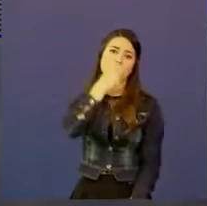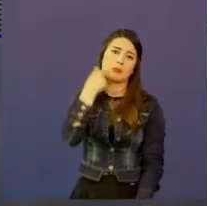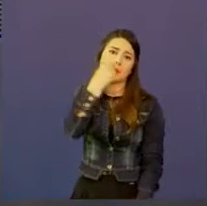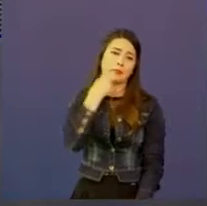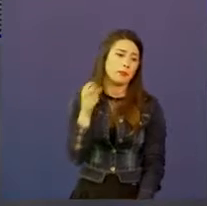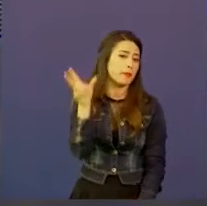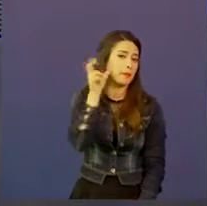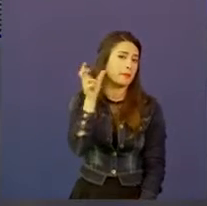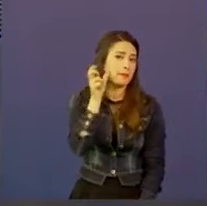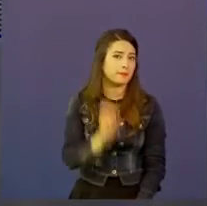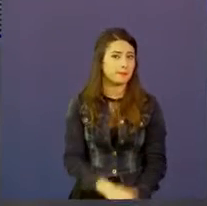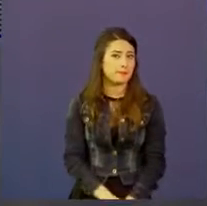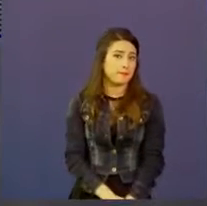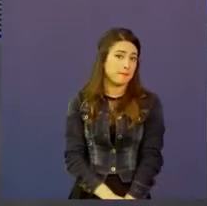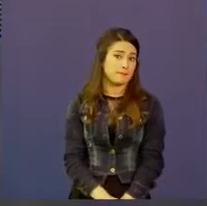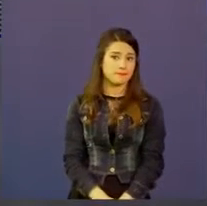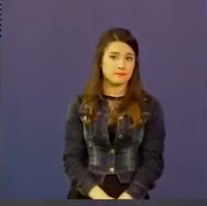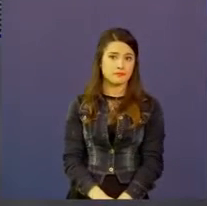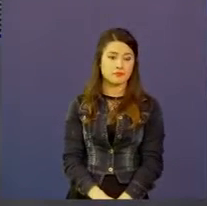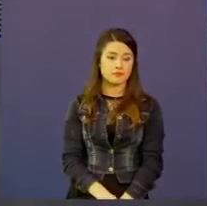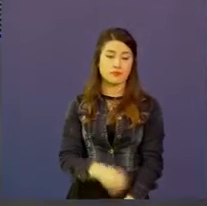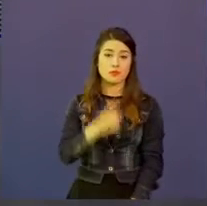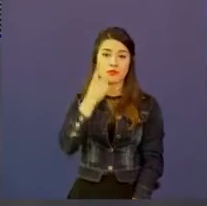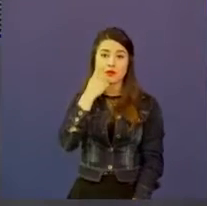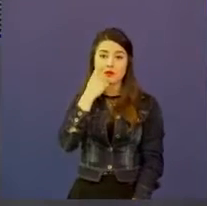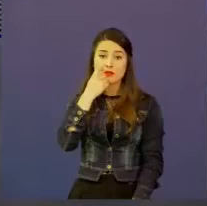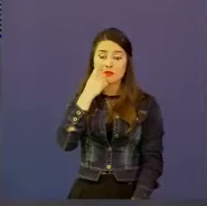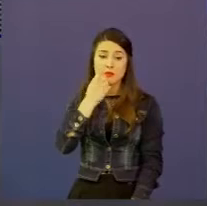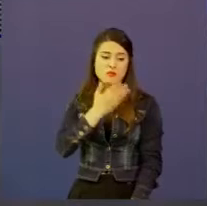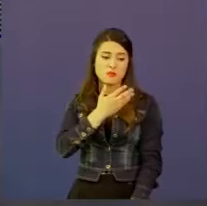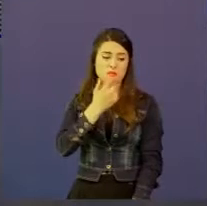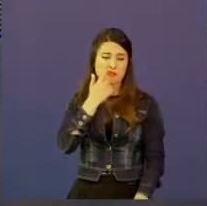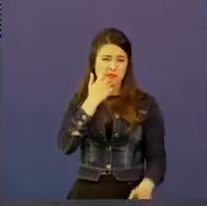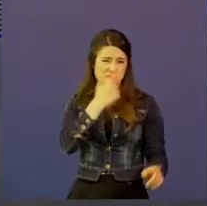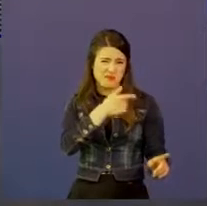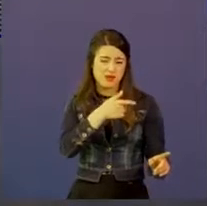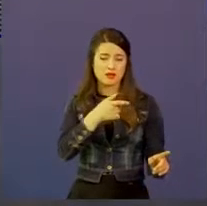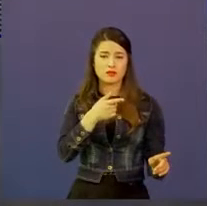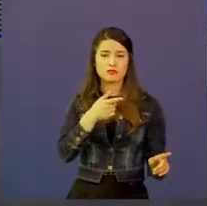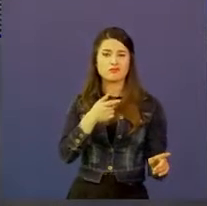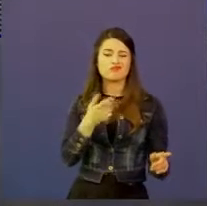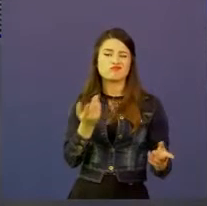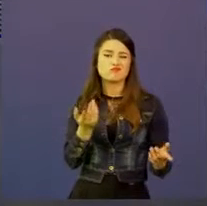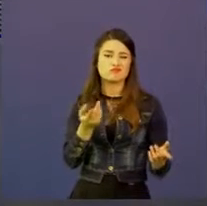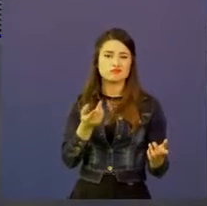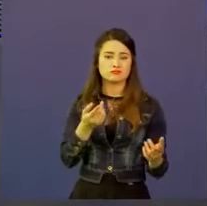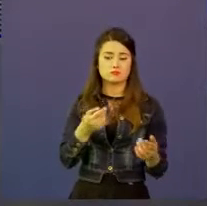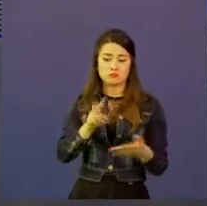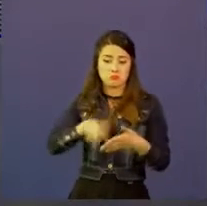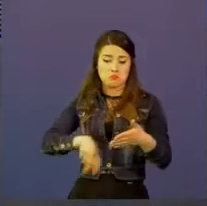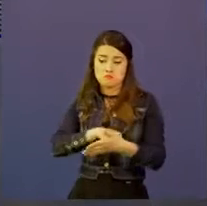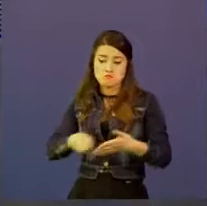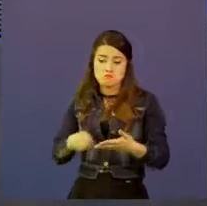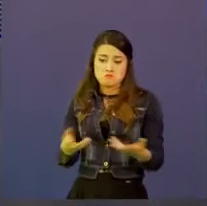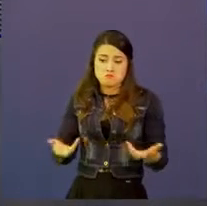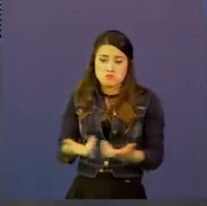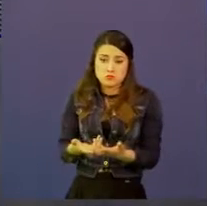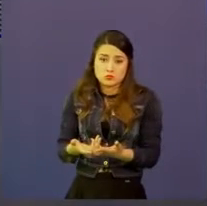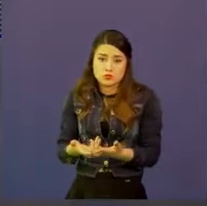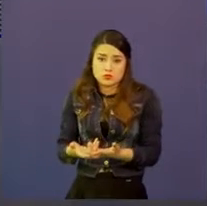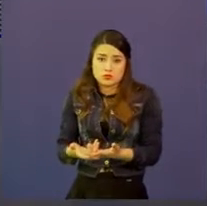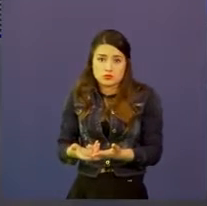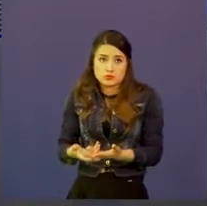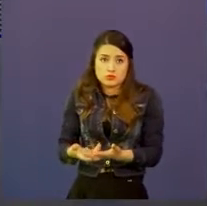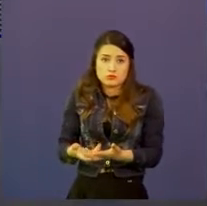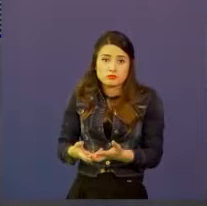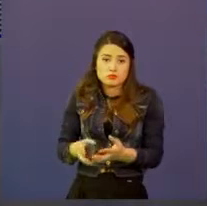tenía cerdos, y lo único que había aprendido era de lo que le habían enseñado sus padres y sus familiares con respecto